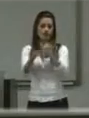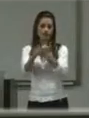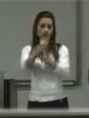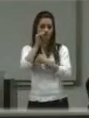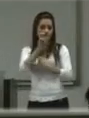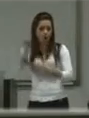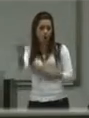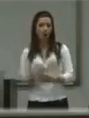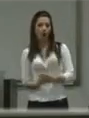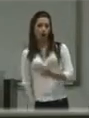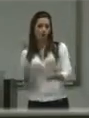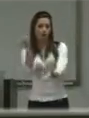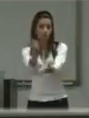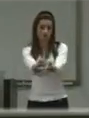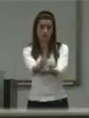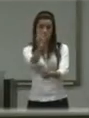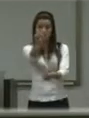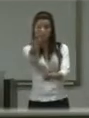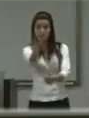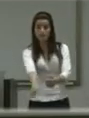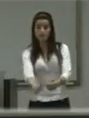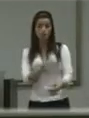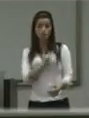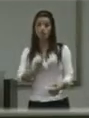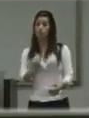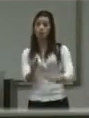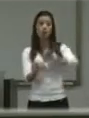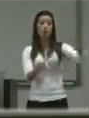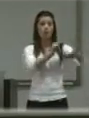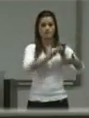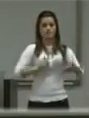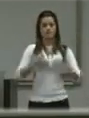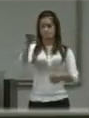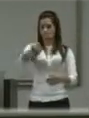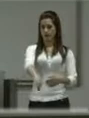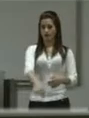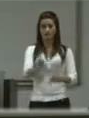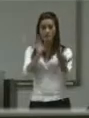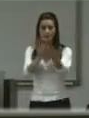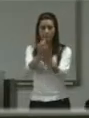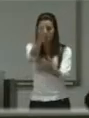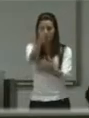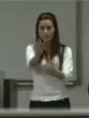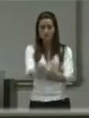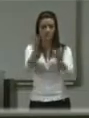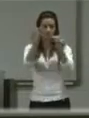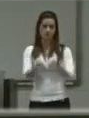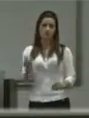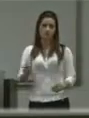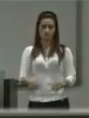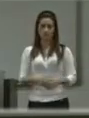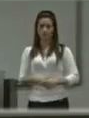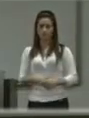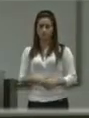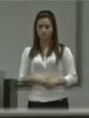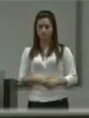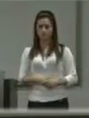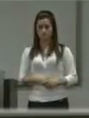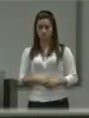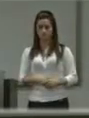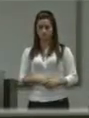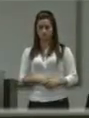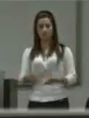aborto forzado cuando la persona no es quien ha consentido directamente y esto está en línea con el pronunciamiento